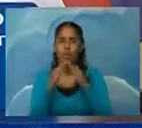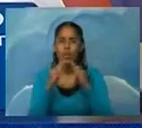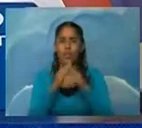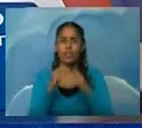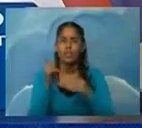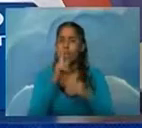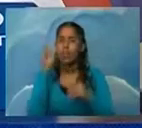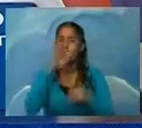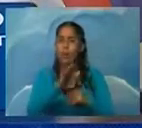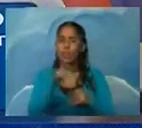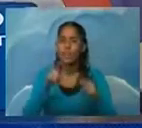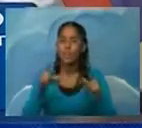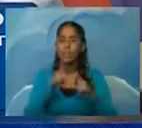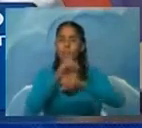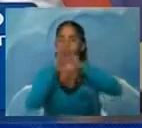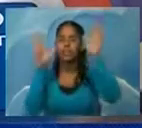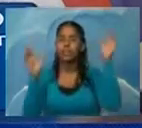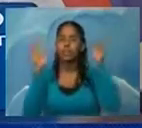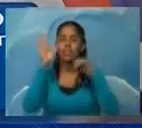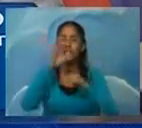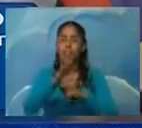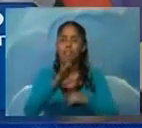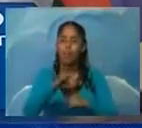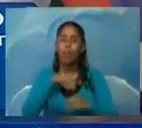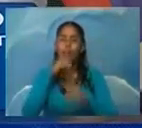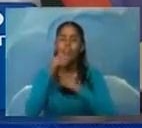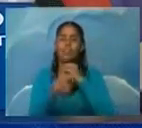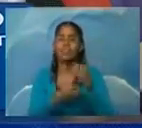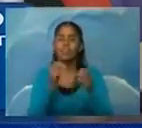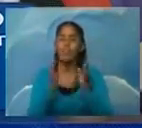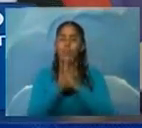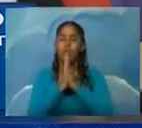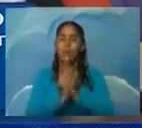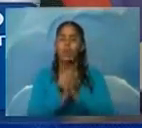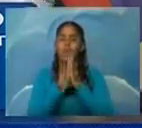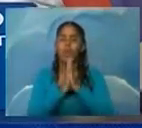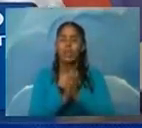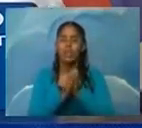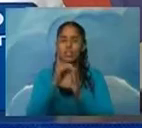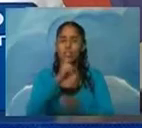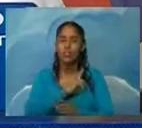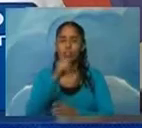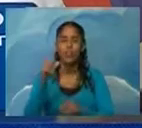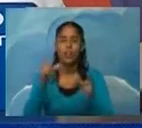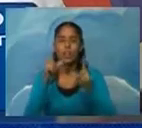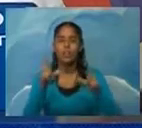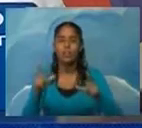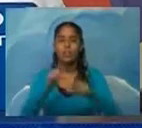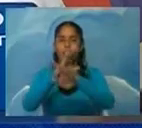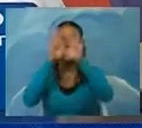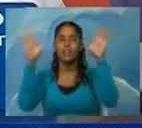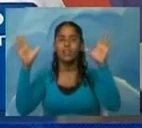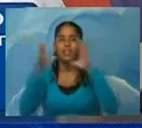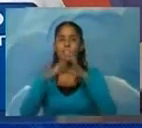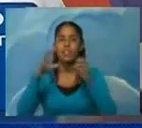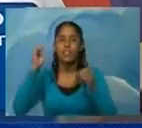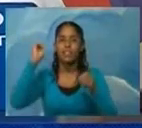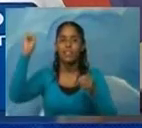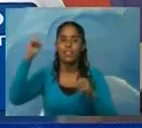aquí en el matutino, y estamos haciendo la oración a través de la televisora, Luz